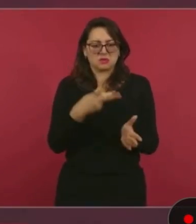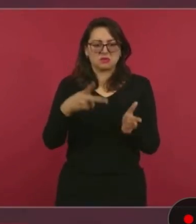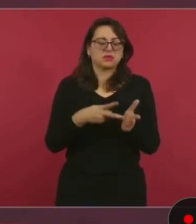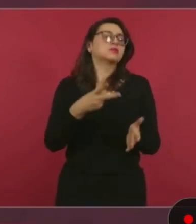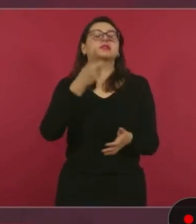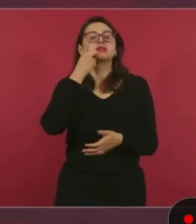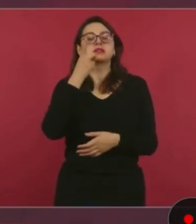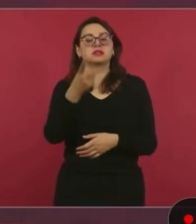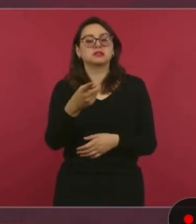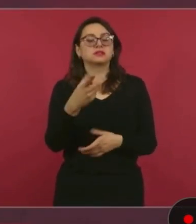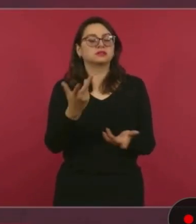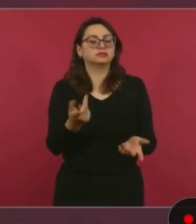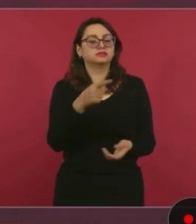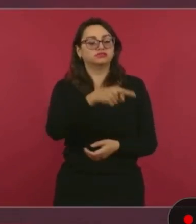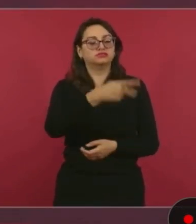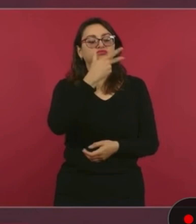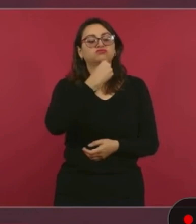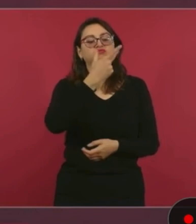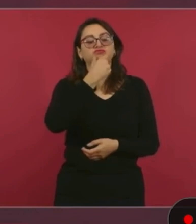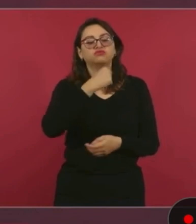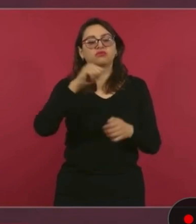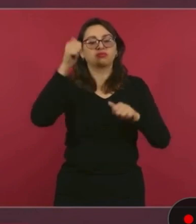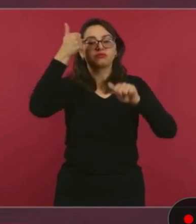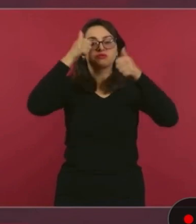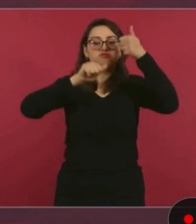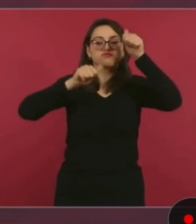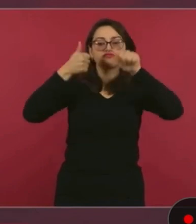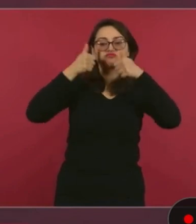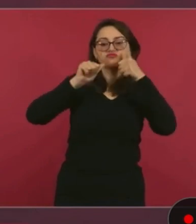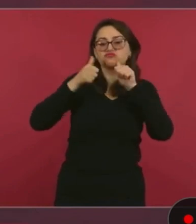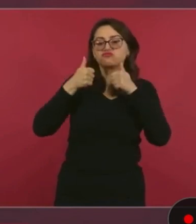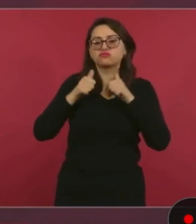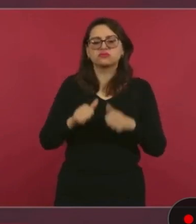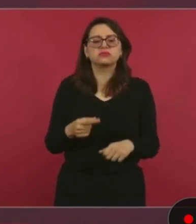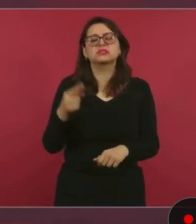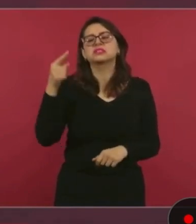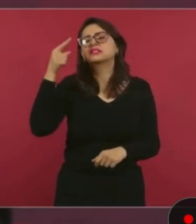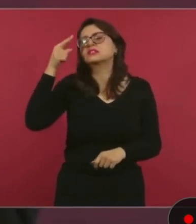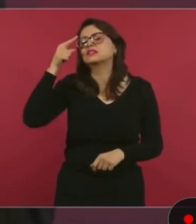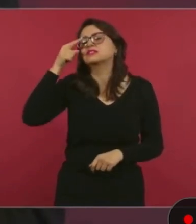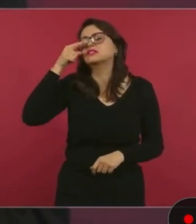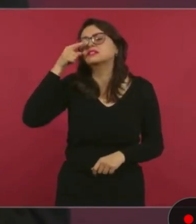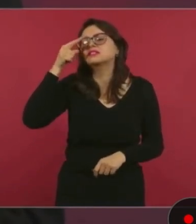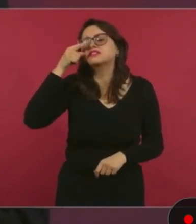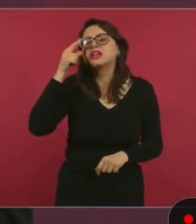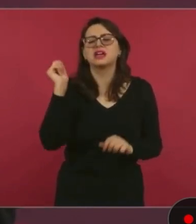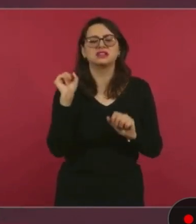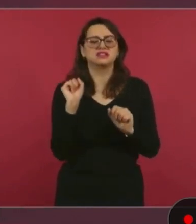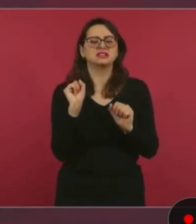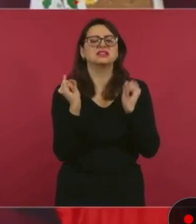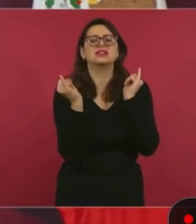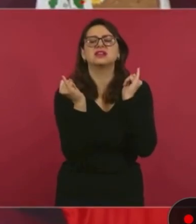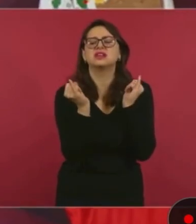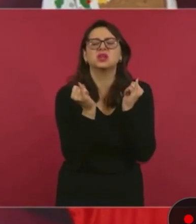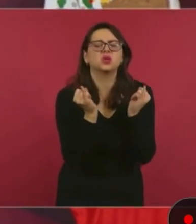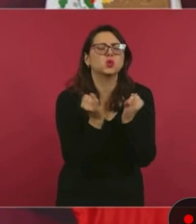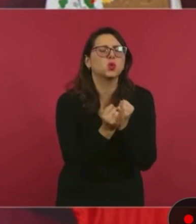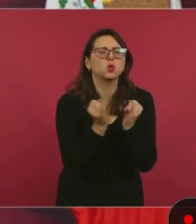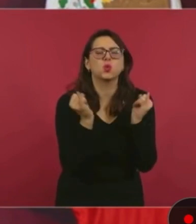y la esposa le dijo al médico que le dejara la naricita